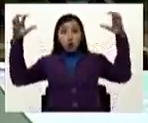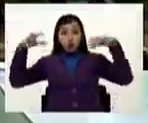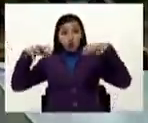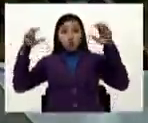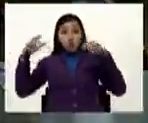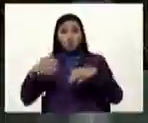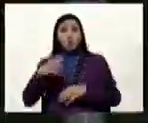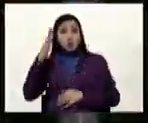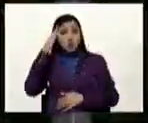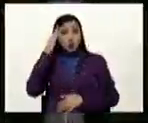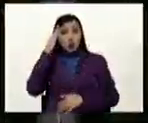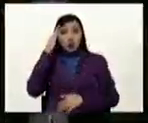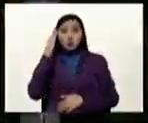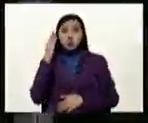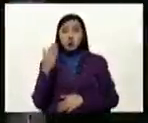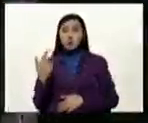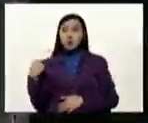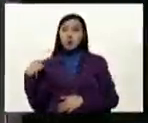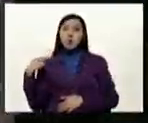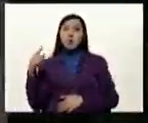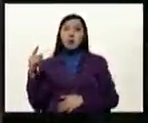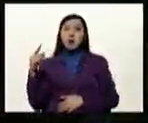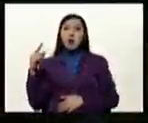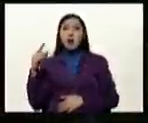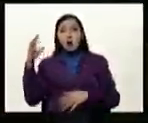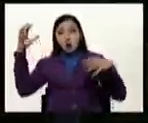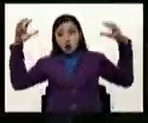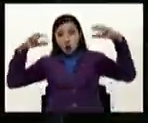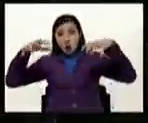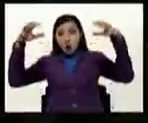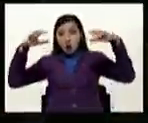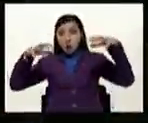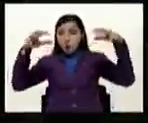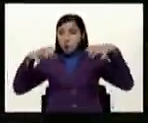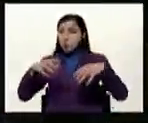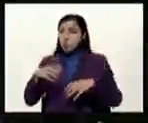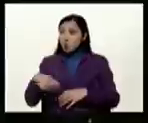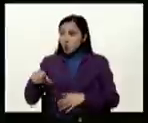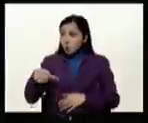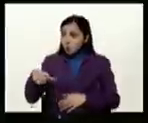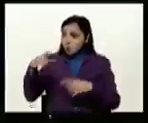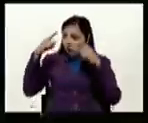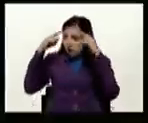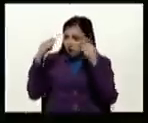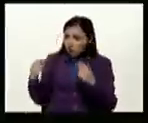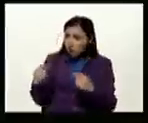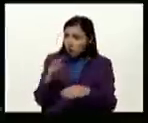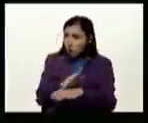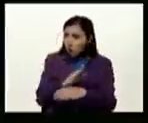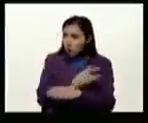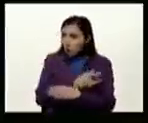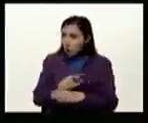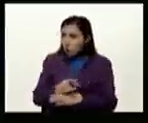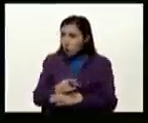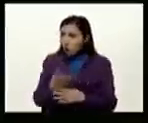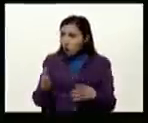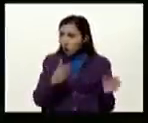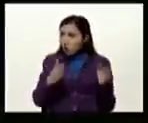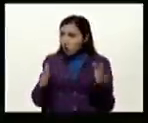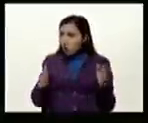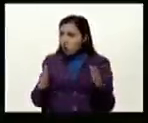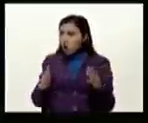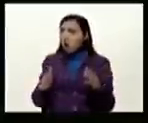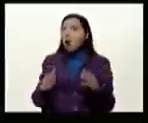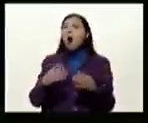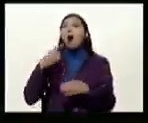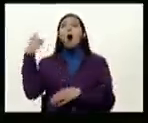paso de la lluvia, ¿cómo es que la llaman ustedes los expertos? De INAMEP, las